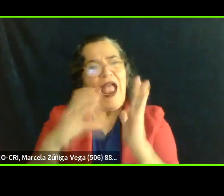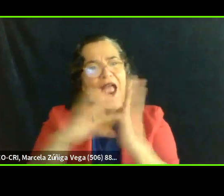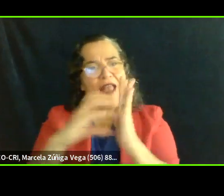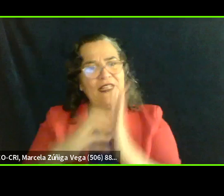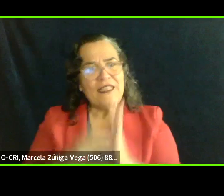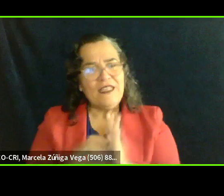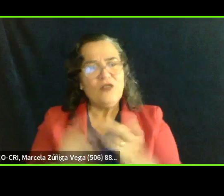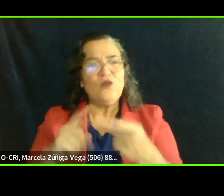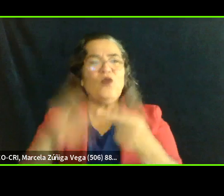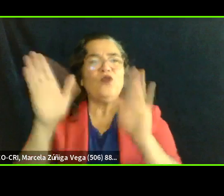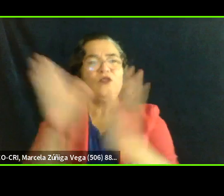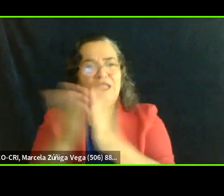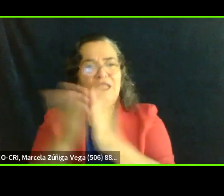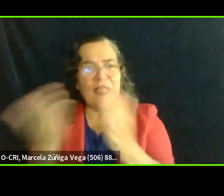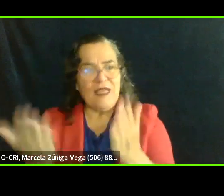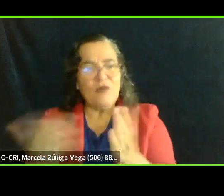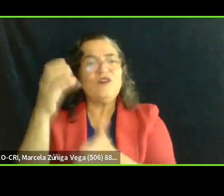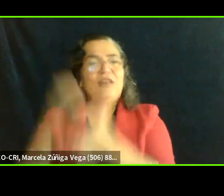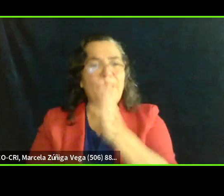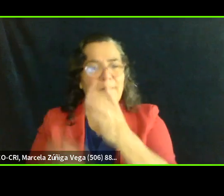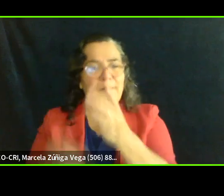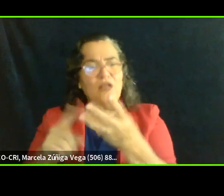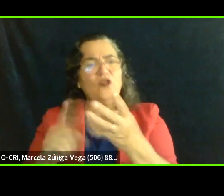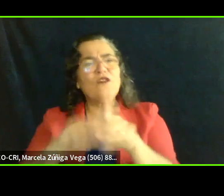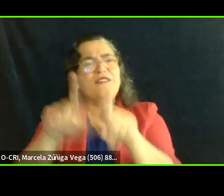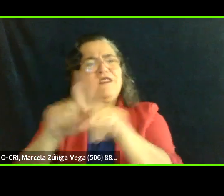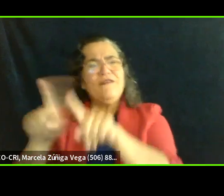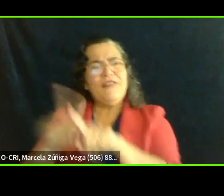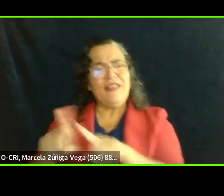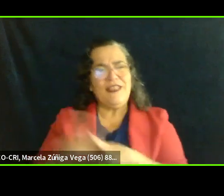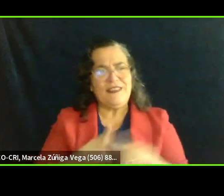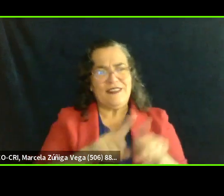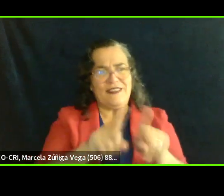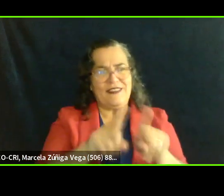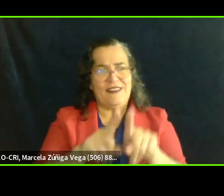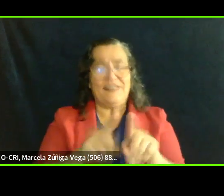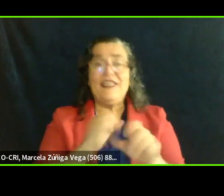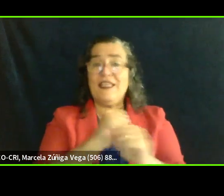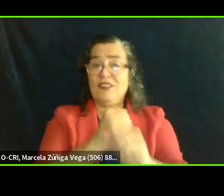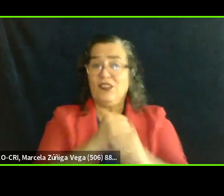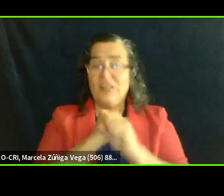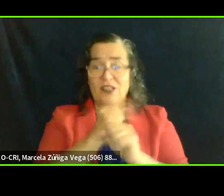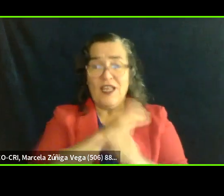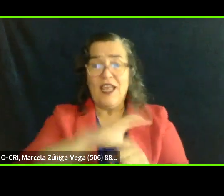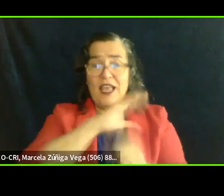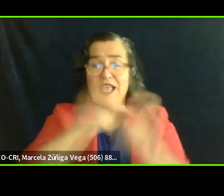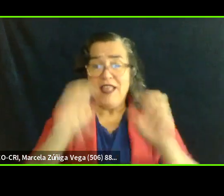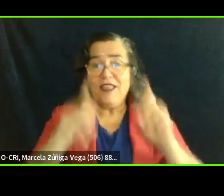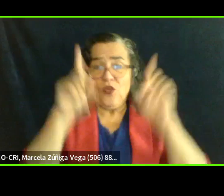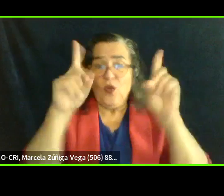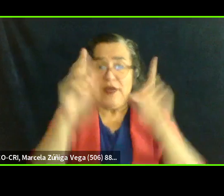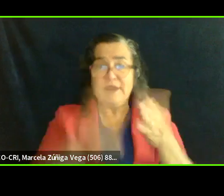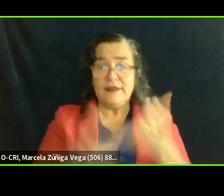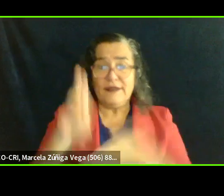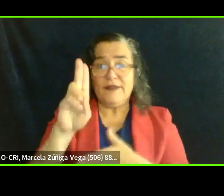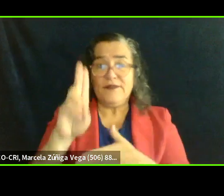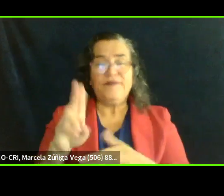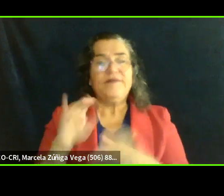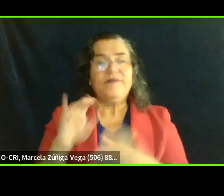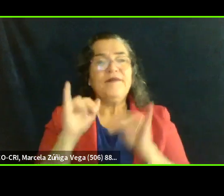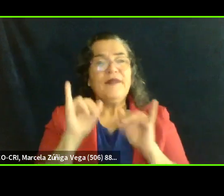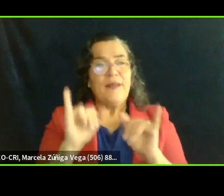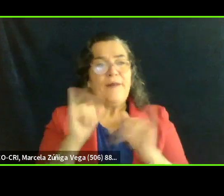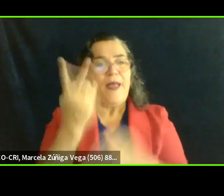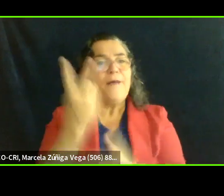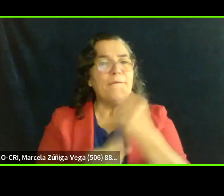y libros sobre didáctica del nivel universitario y aseguramiento de la calidad educativa universitaria. Ha sido par evaluadora